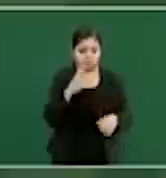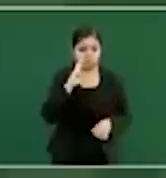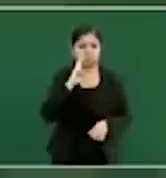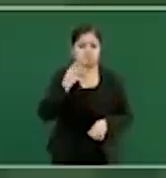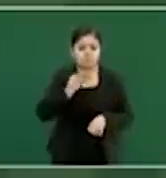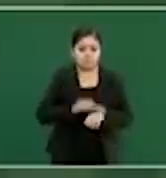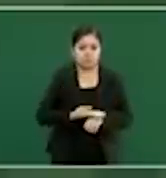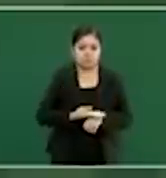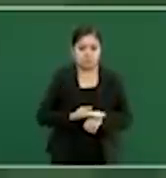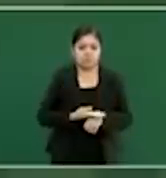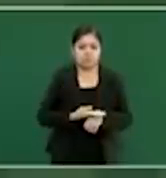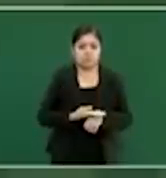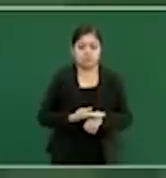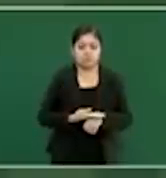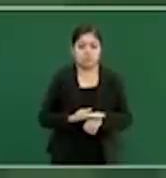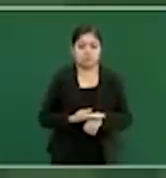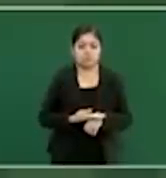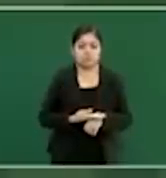responsable,